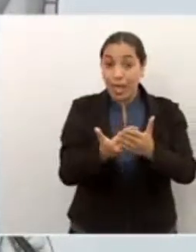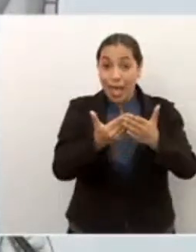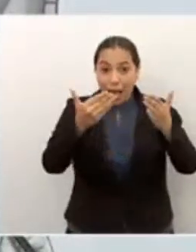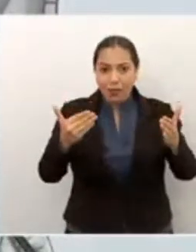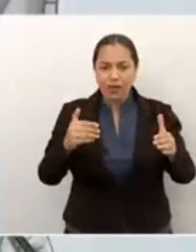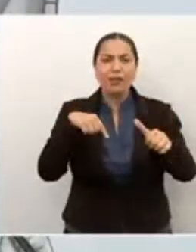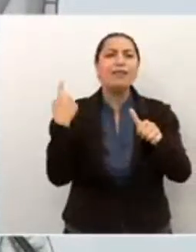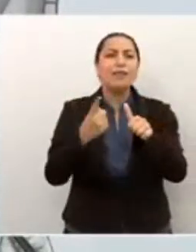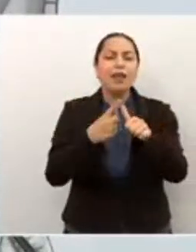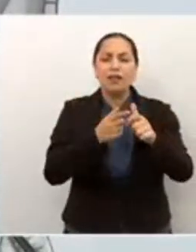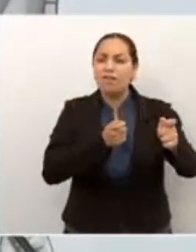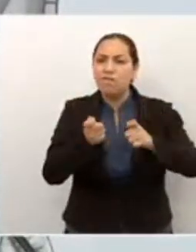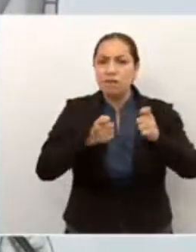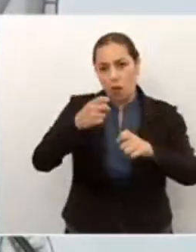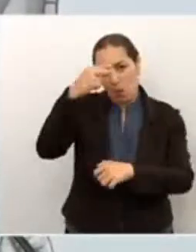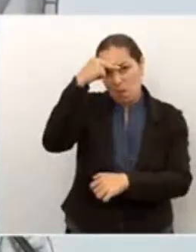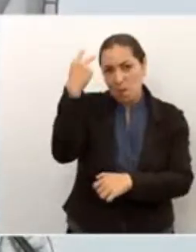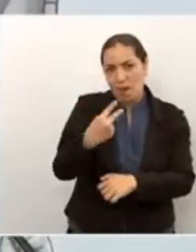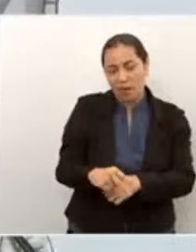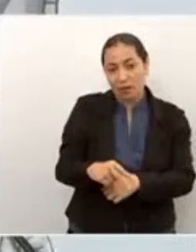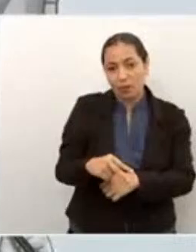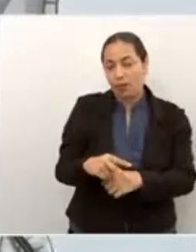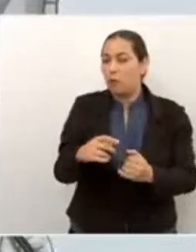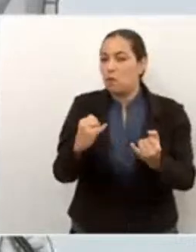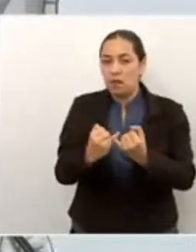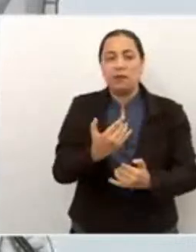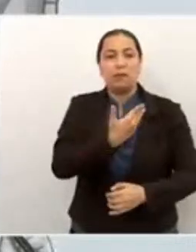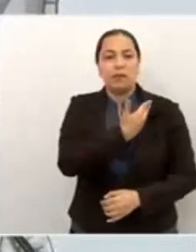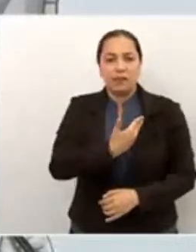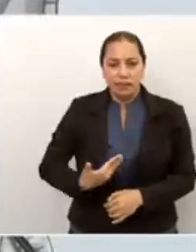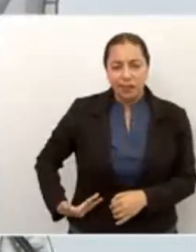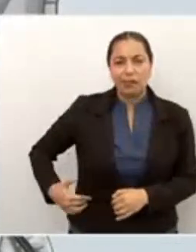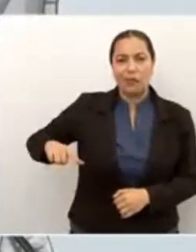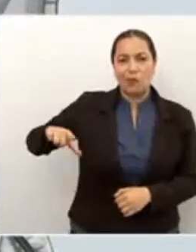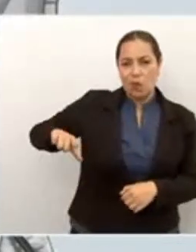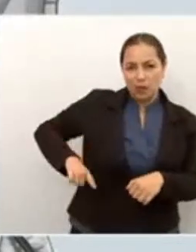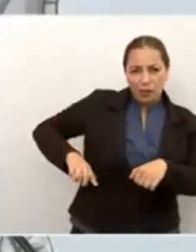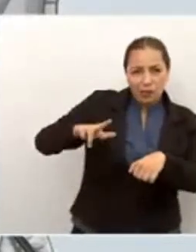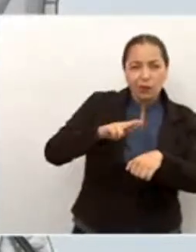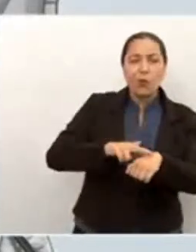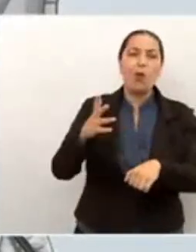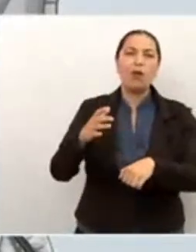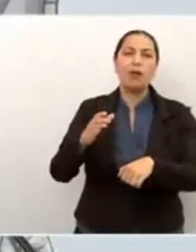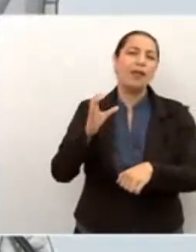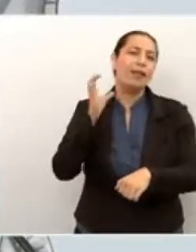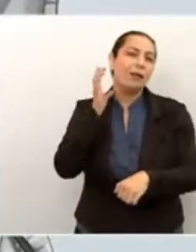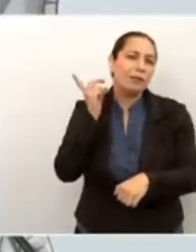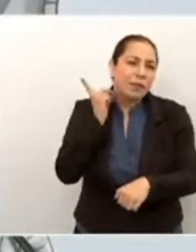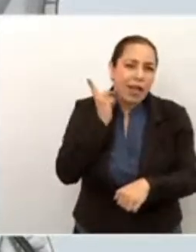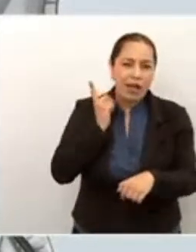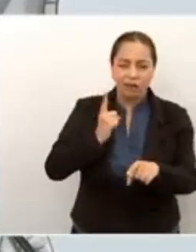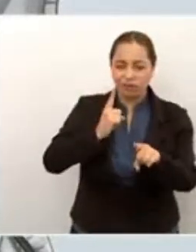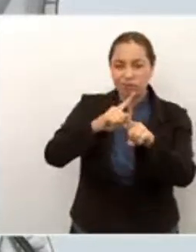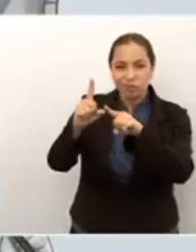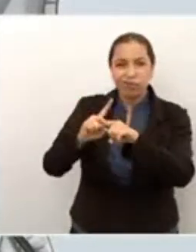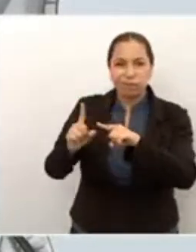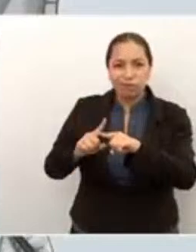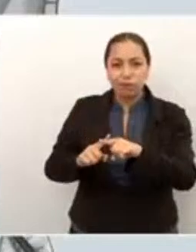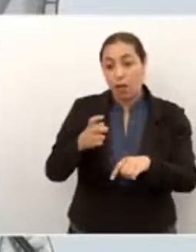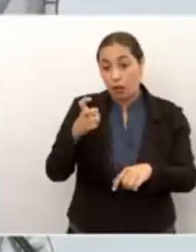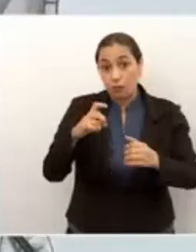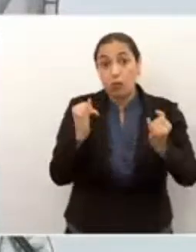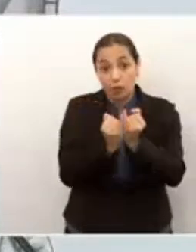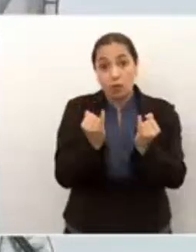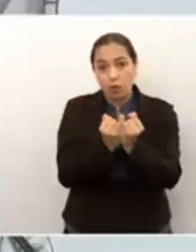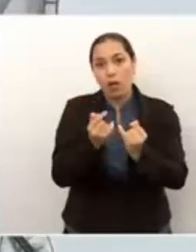la presidenta o presidente, a los gobernadores, al Congreso, y se elige también al Poder